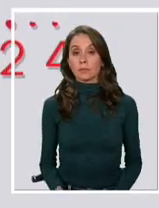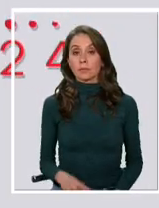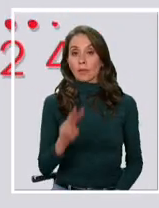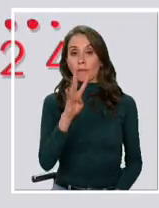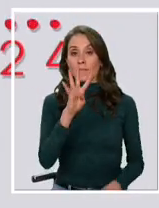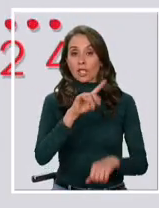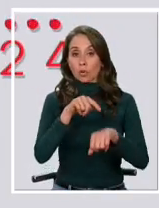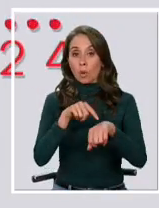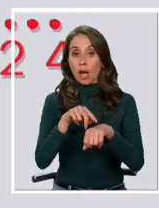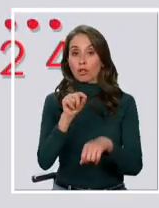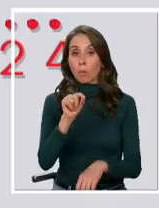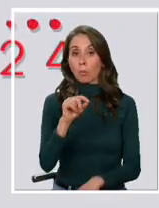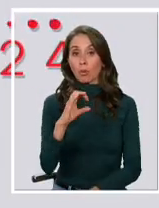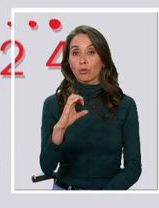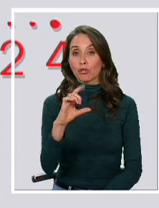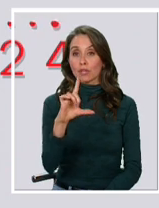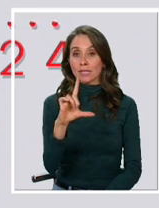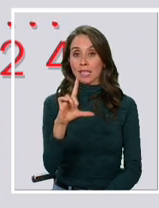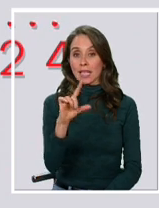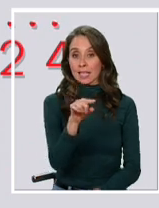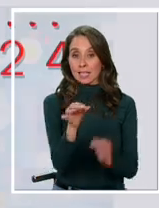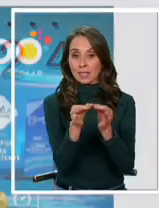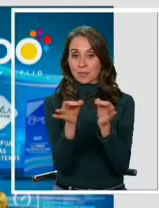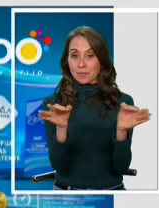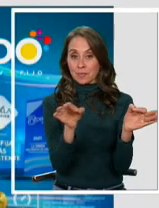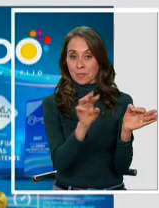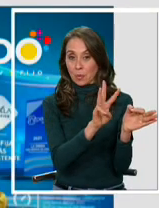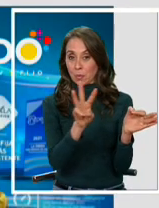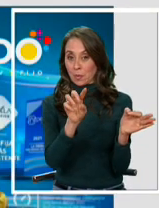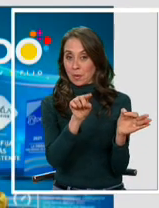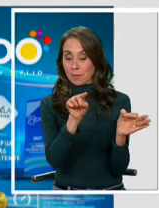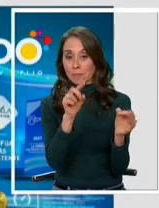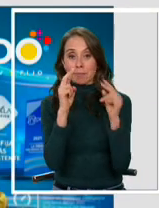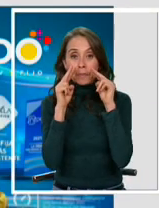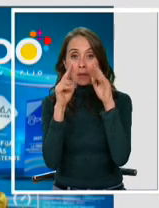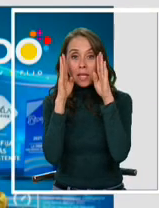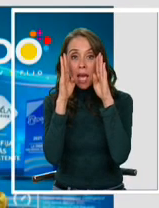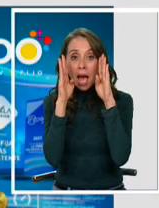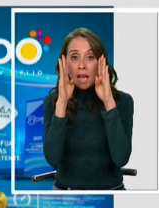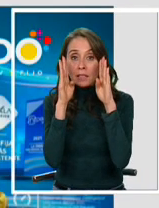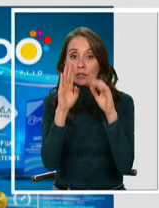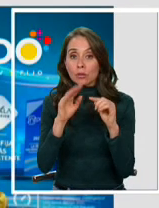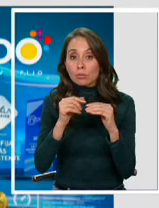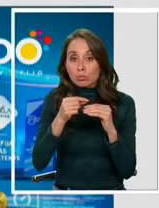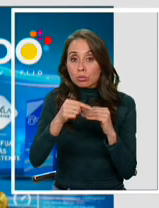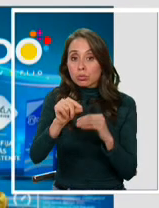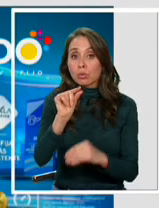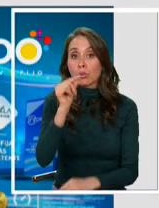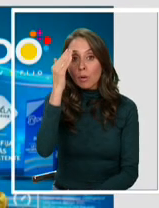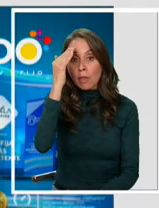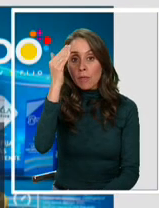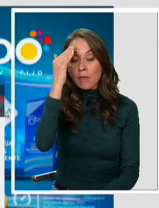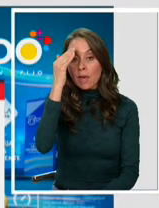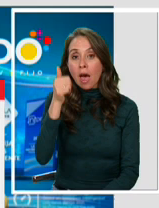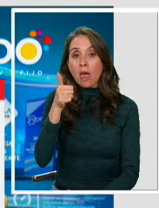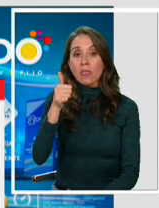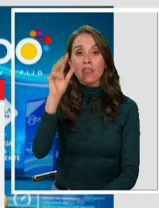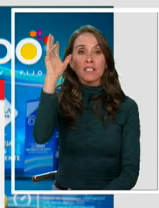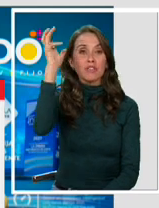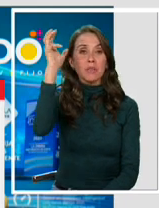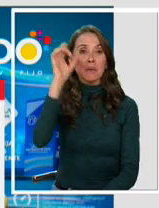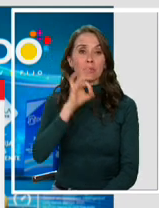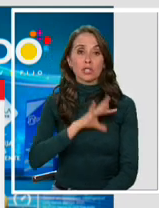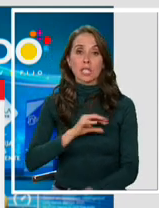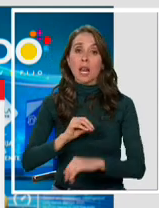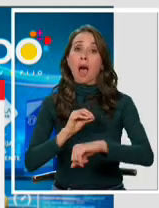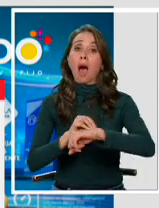24 horas pun cl atención porque para los próximos días la dirección meteorológica de chile